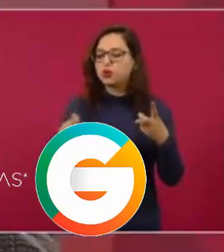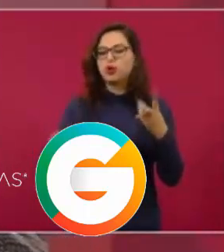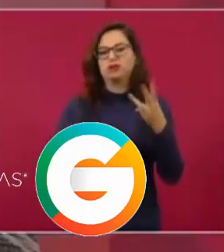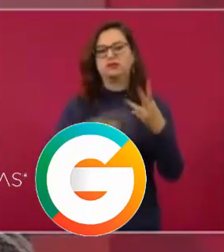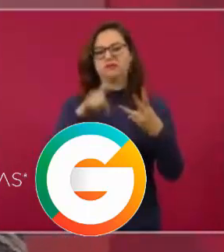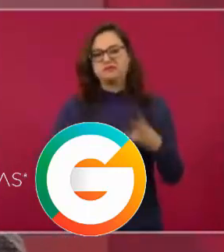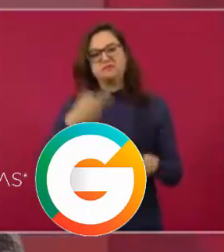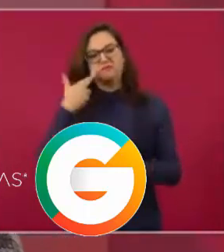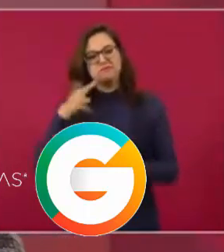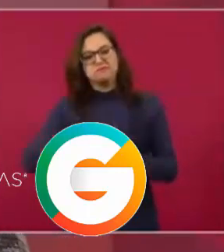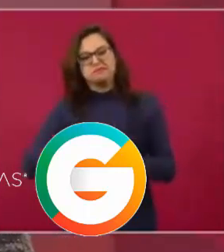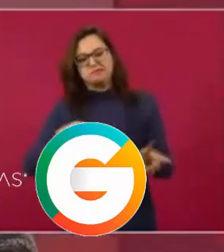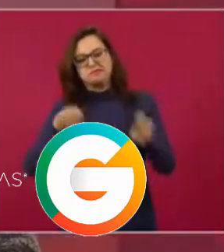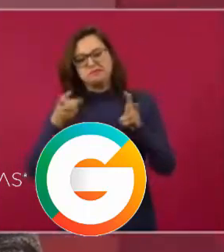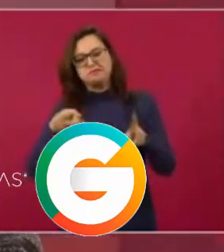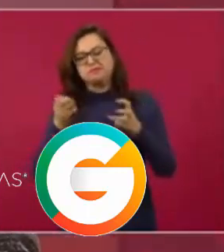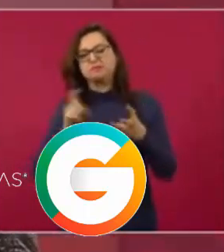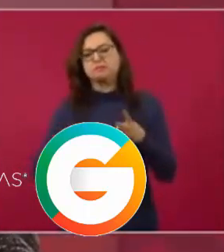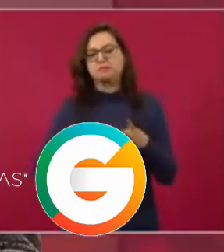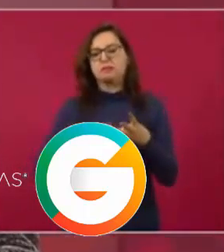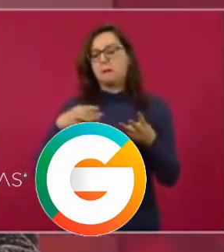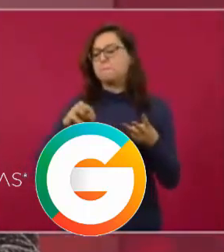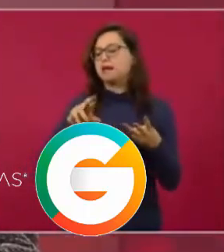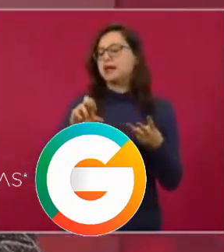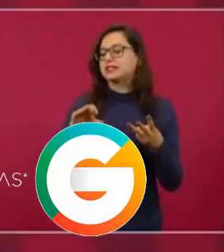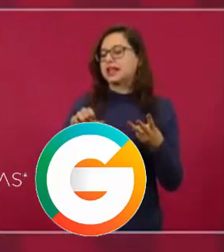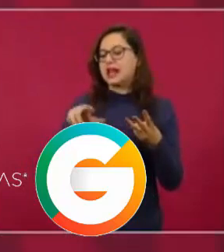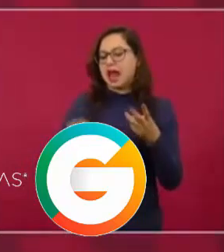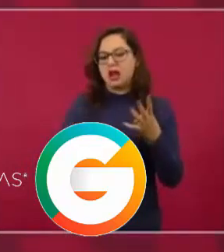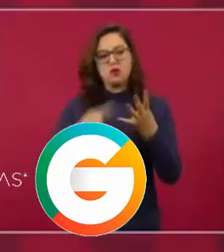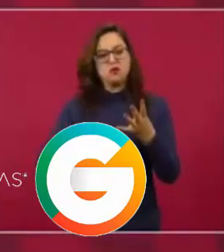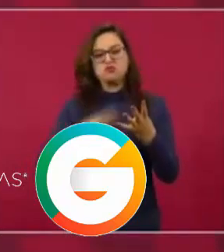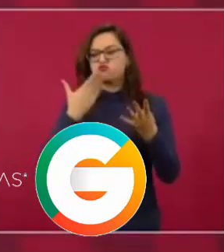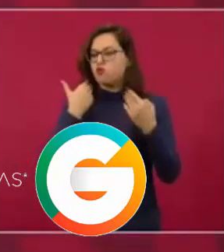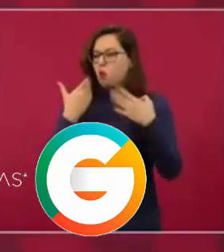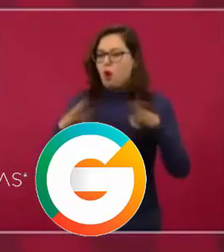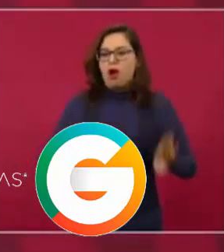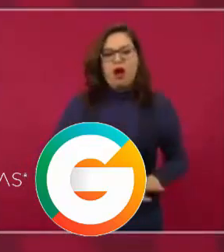Mercenario, sin principios y sin ideales.